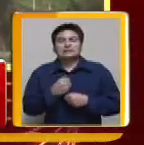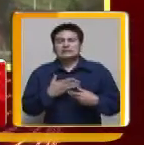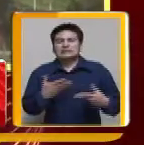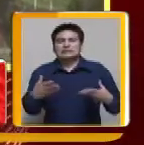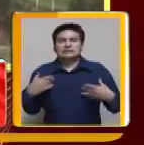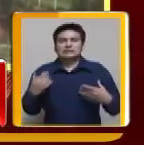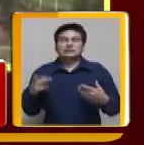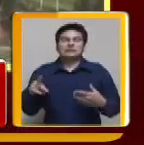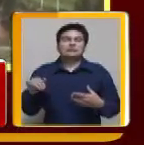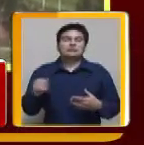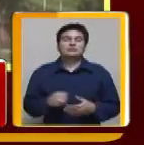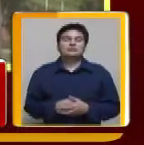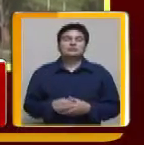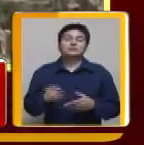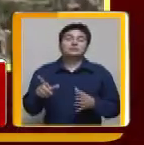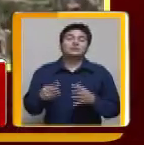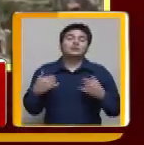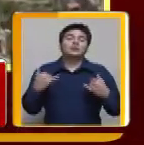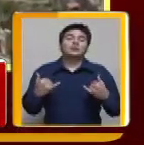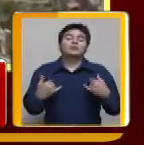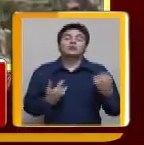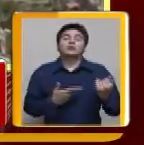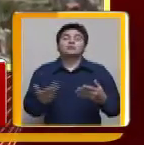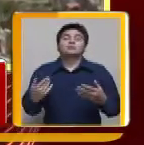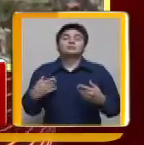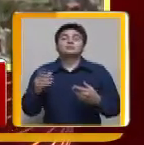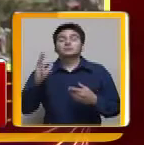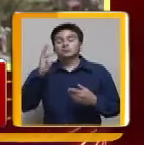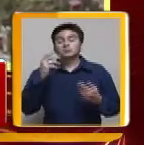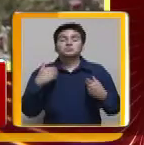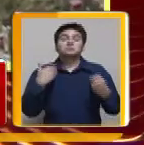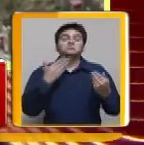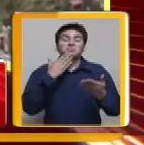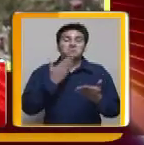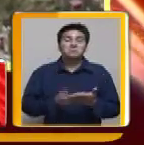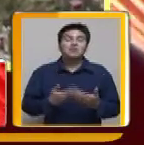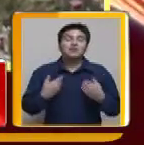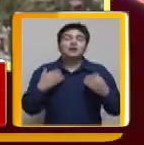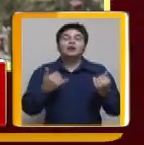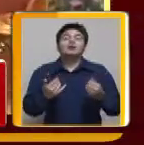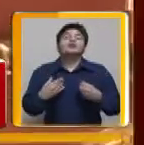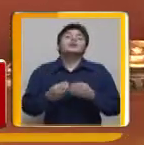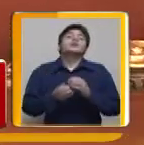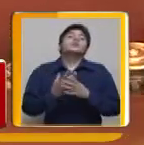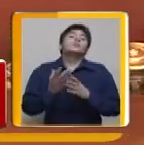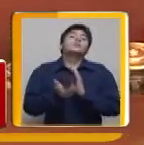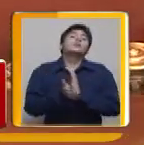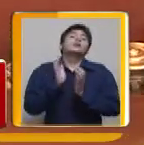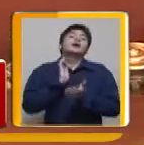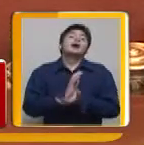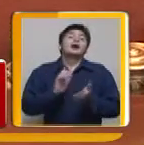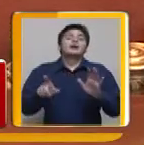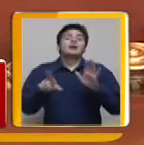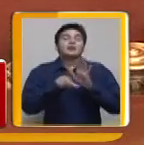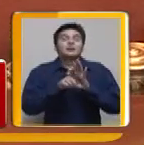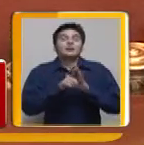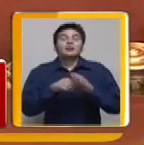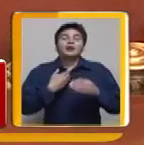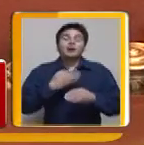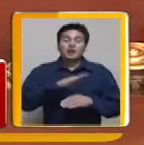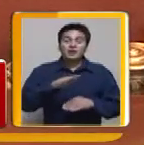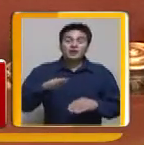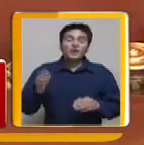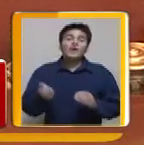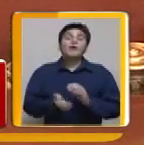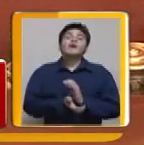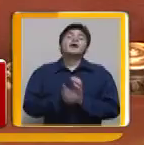la interpretación. Por lo tanto, ahora ya estamos, y con la tecnología que tenemos, estamos estableciendo parámetros de uso